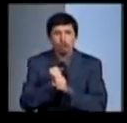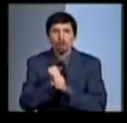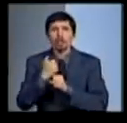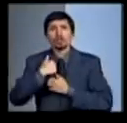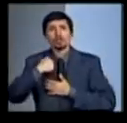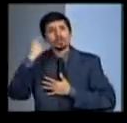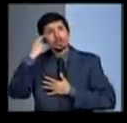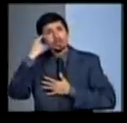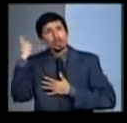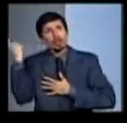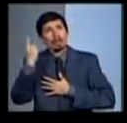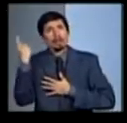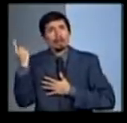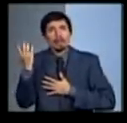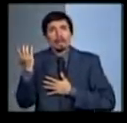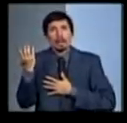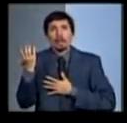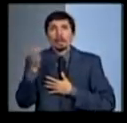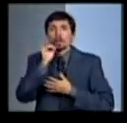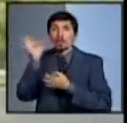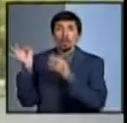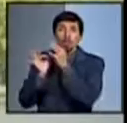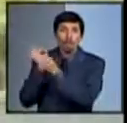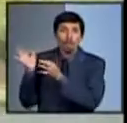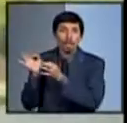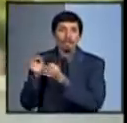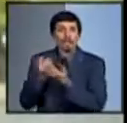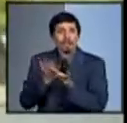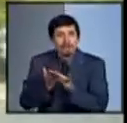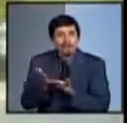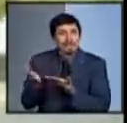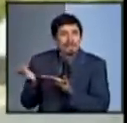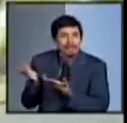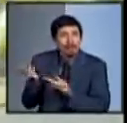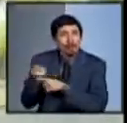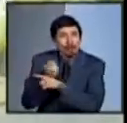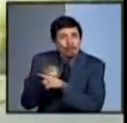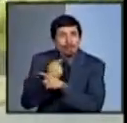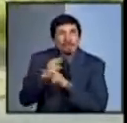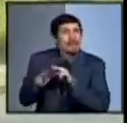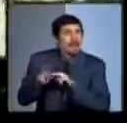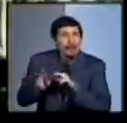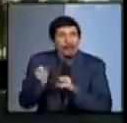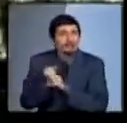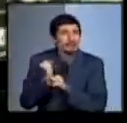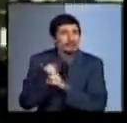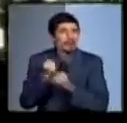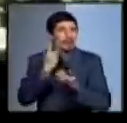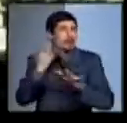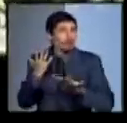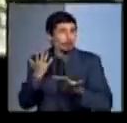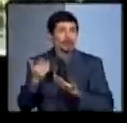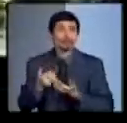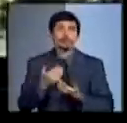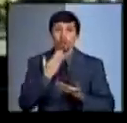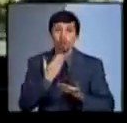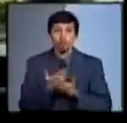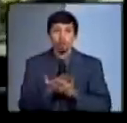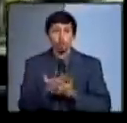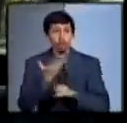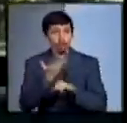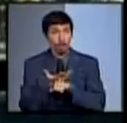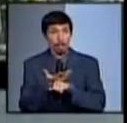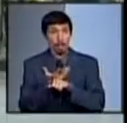Yo por lo general también le pico un poquito la guía, así, para que me conversen, qué es lo que hace, qué es lo que trabaja. Cuando ocurren estos fenómenos